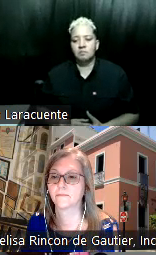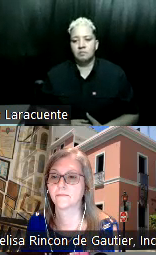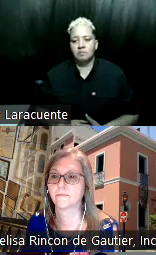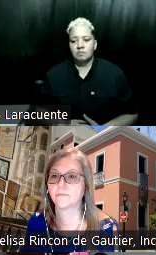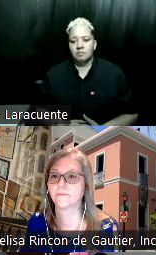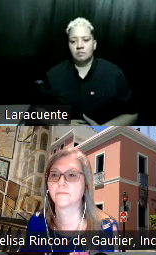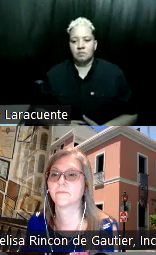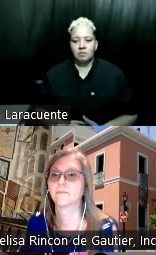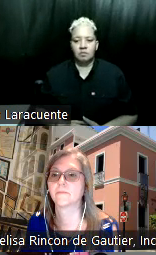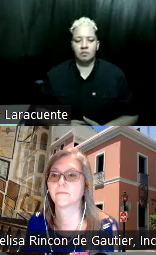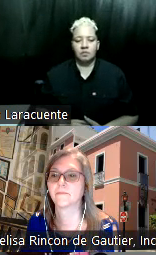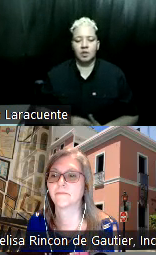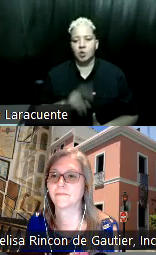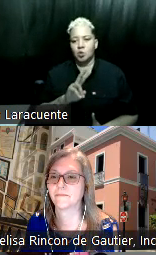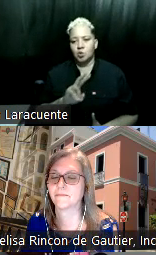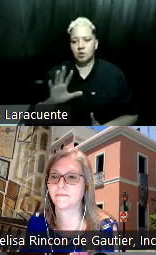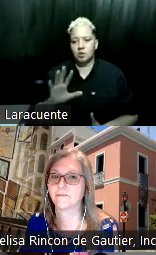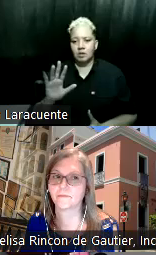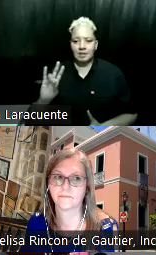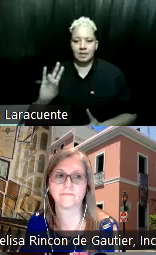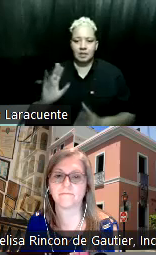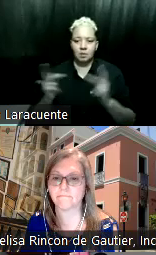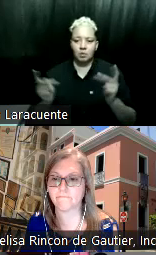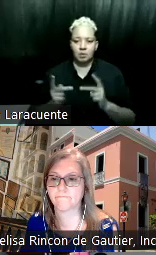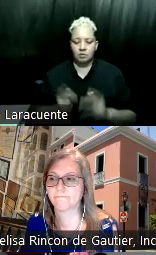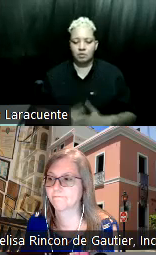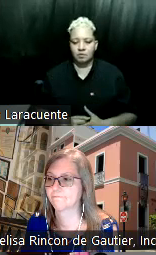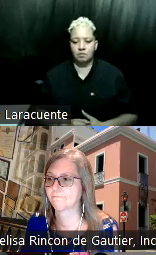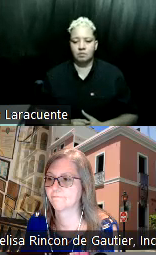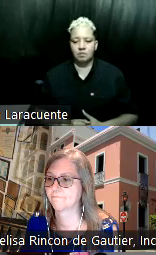2 y 5, 7ª posición. Y,